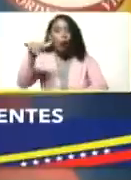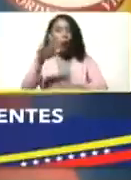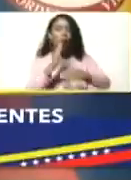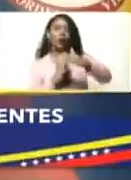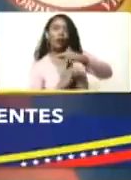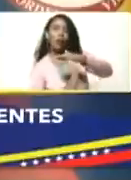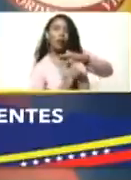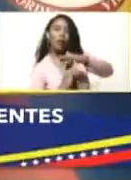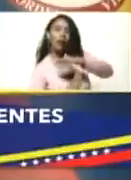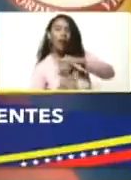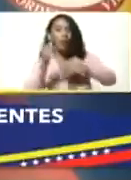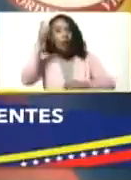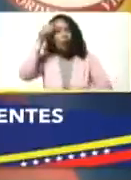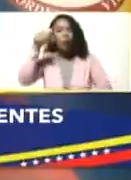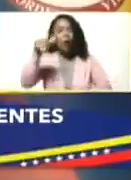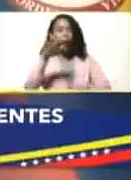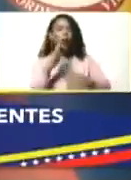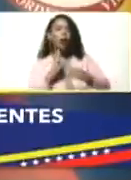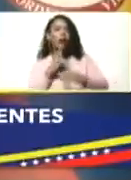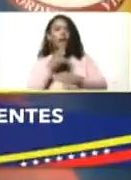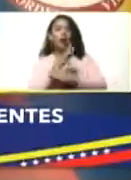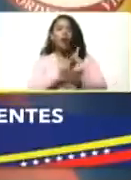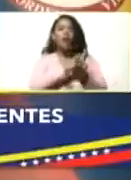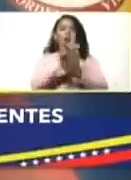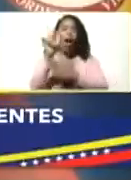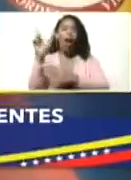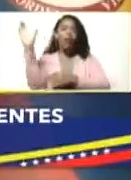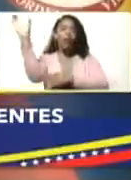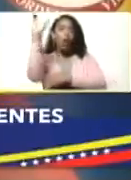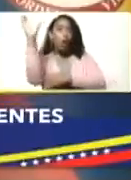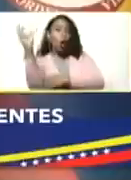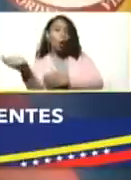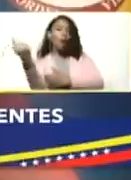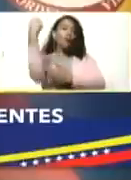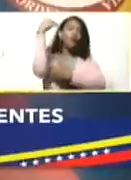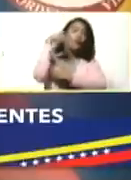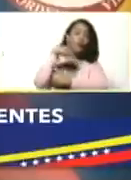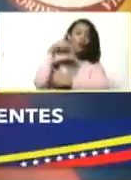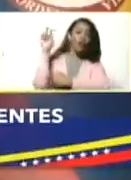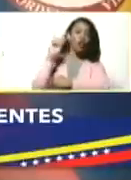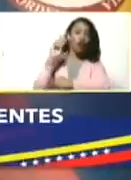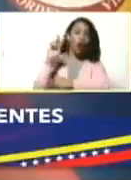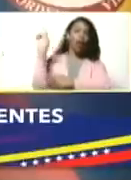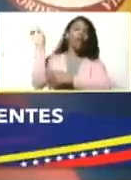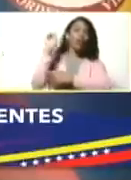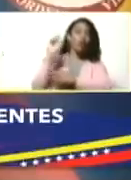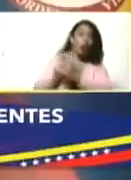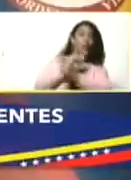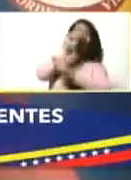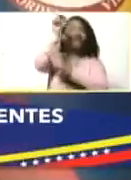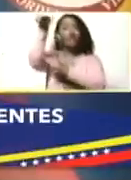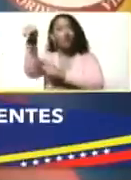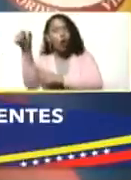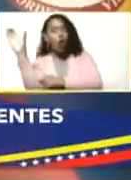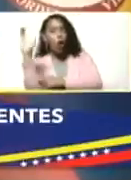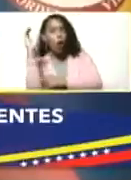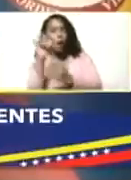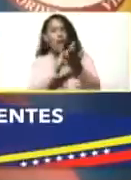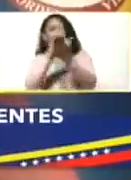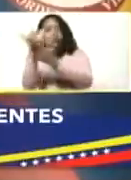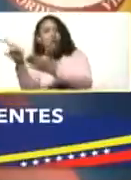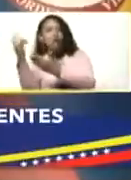migratoria, de la población que migra de Colombia a Venezuela, de Venezuela a Colombia. Así que bueno, yo pienso que ha